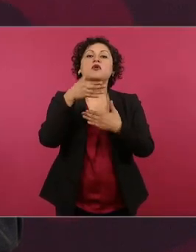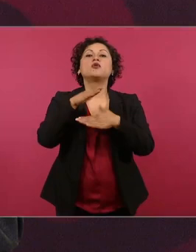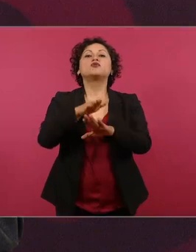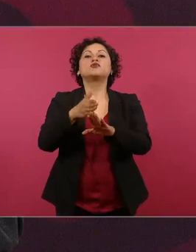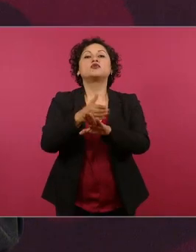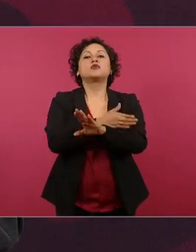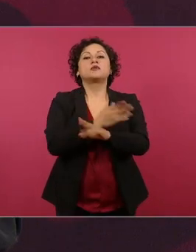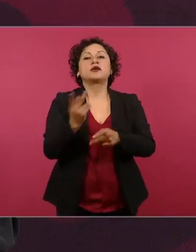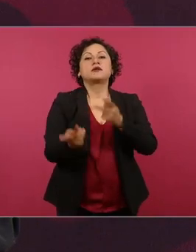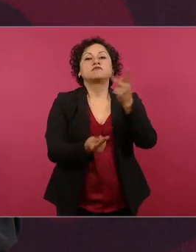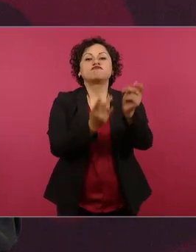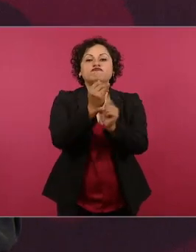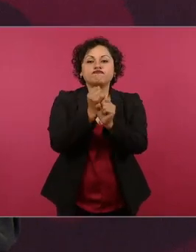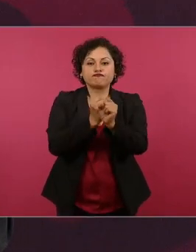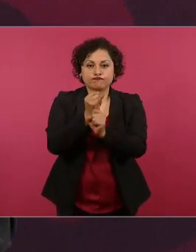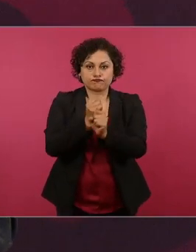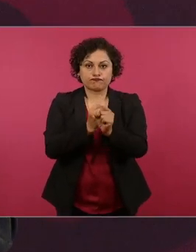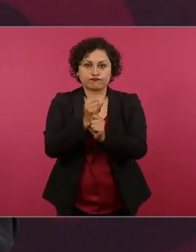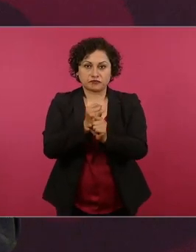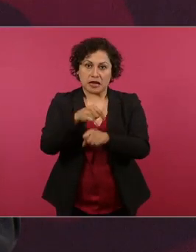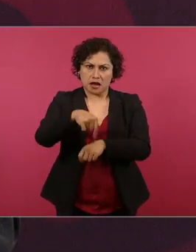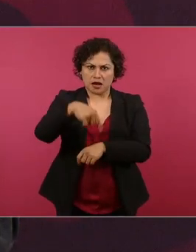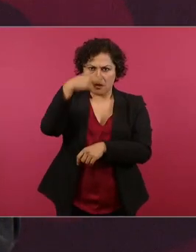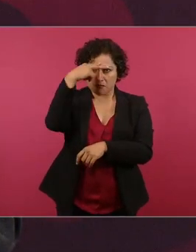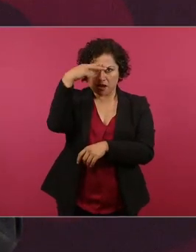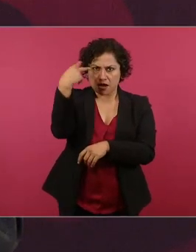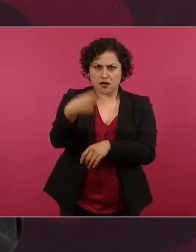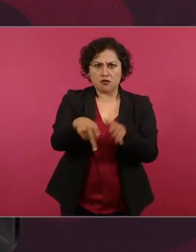de periódicos de México,